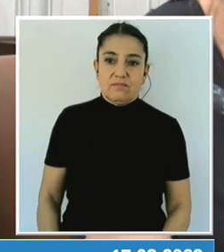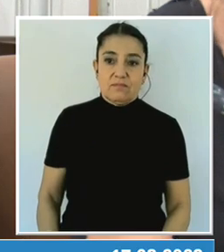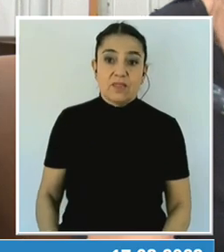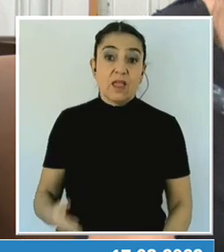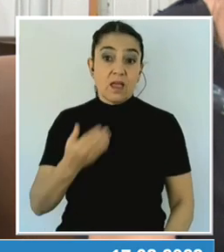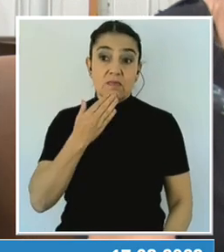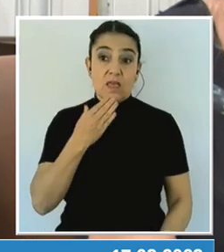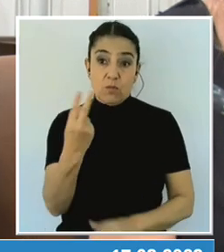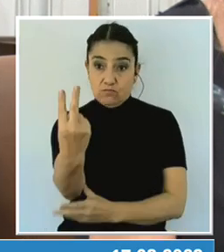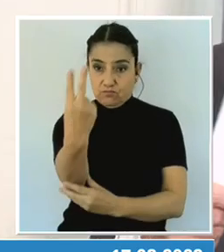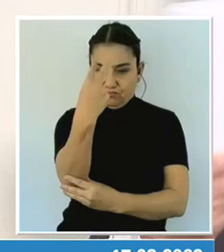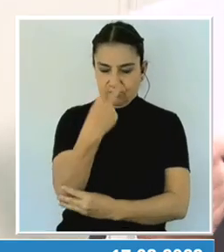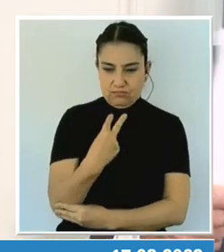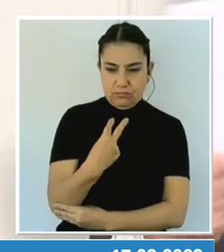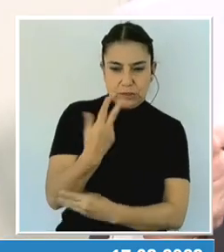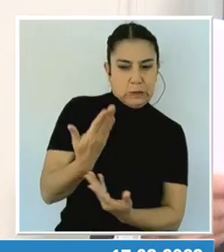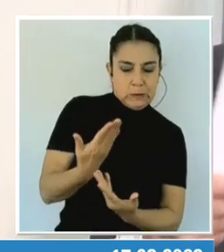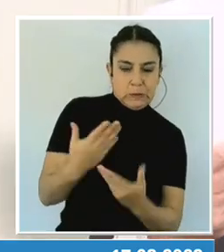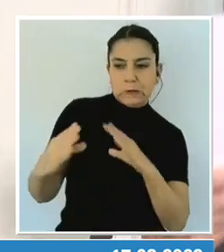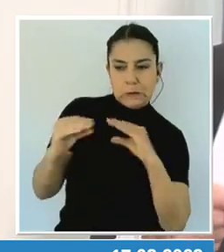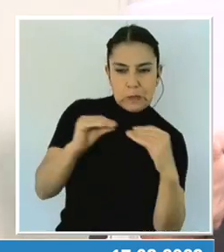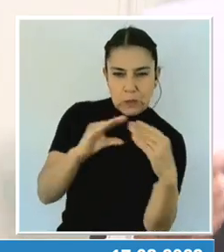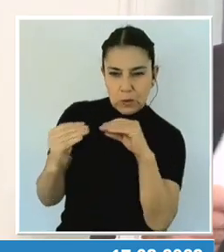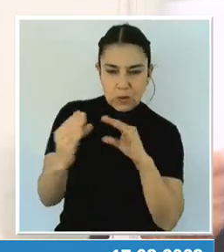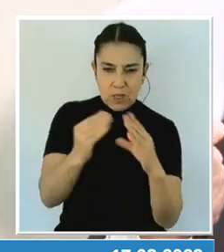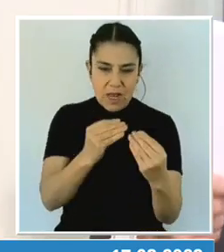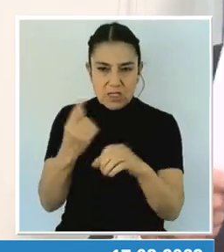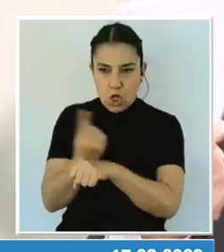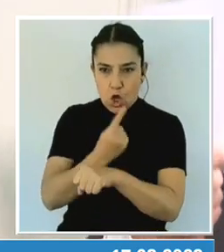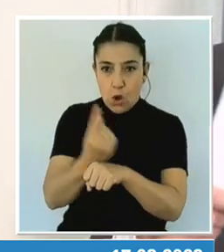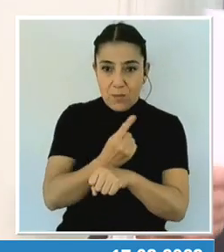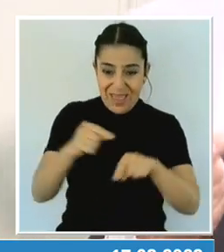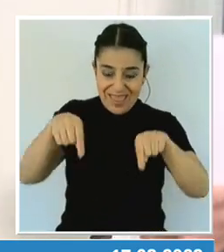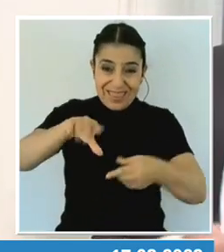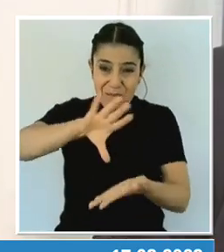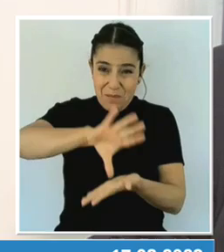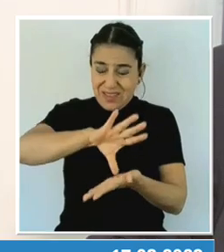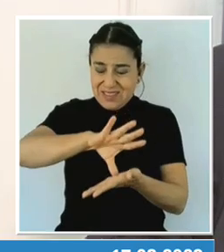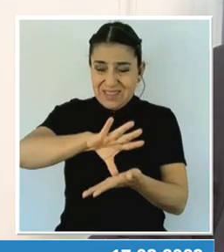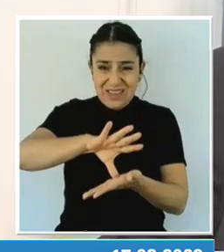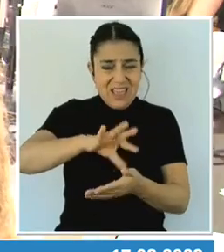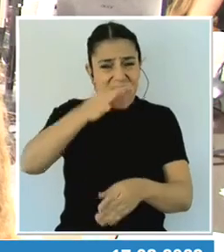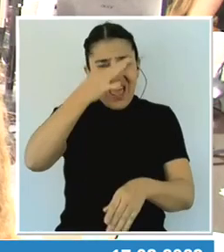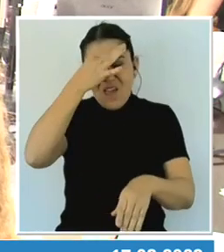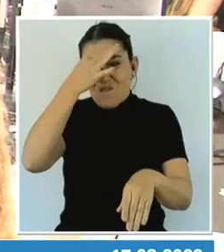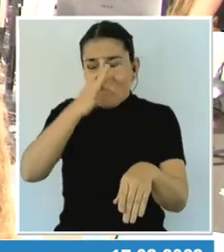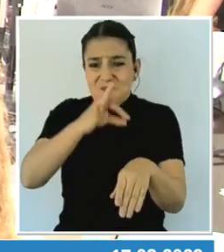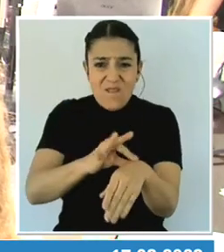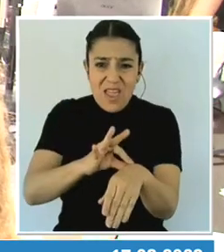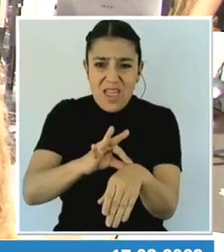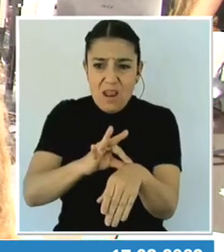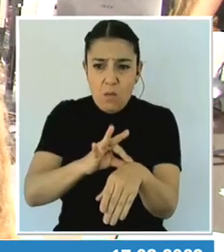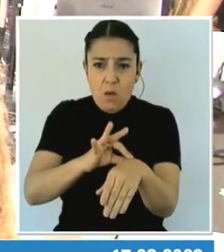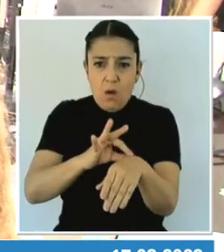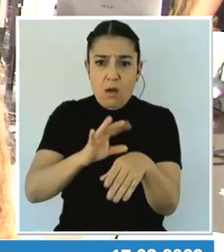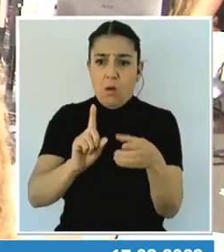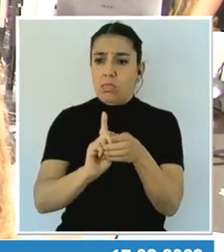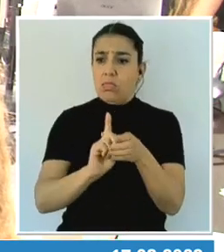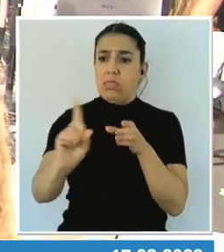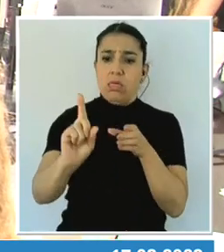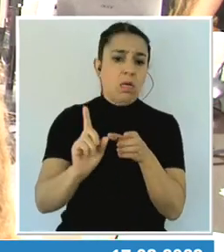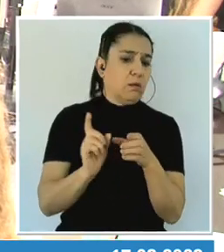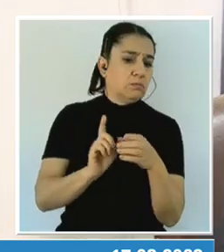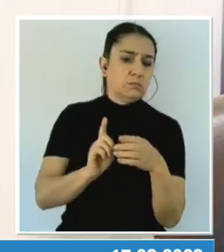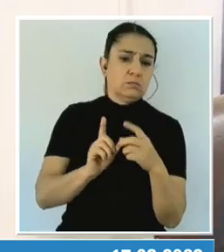a dialogar, a conversar. Este país está enfermo de exclusiones, de